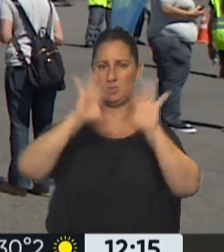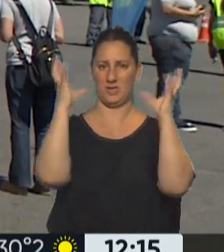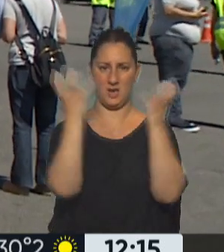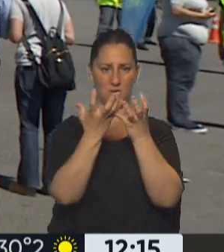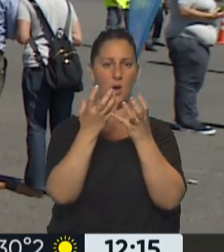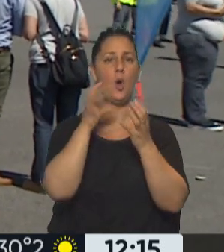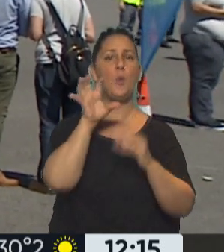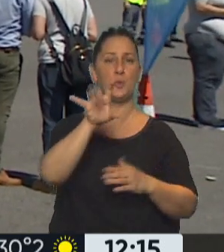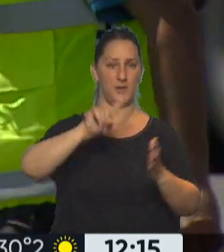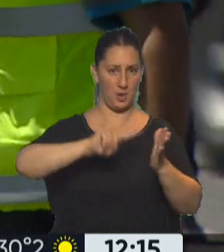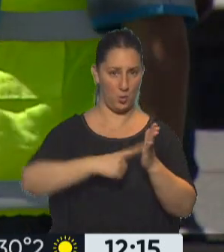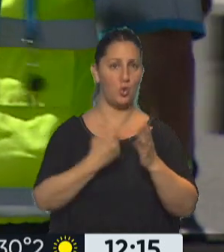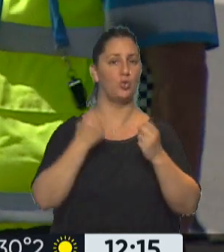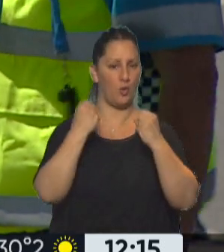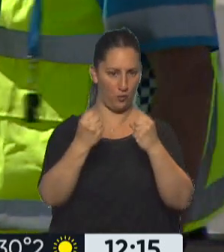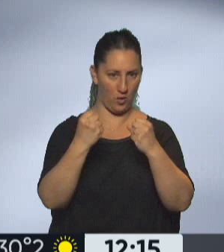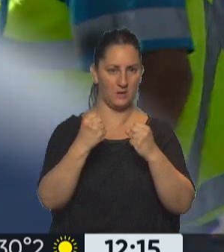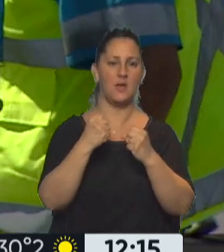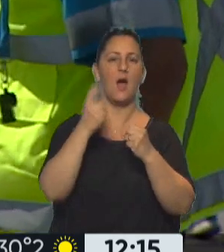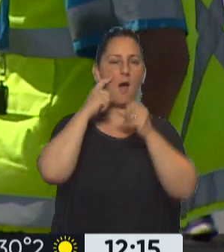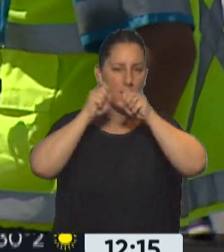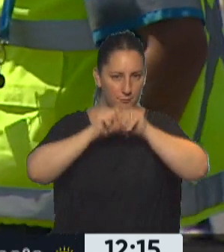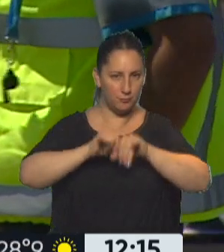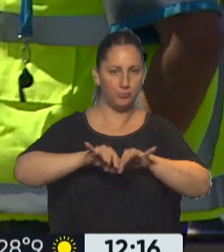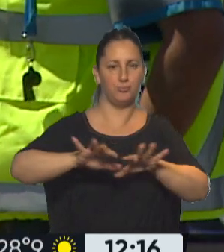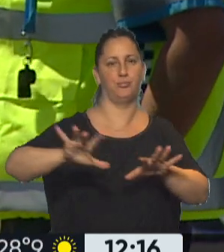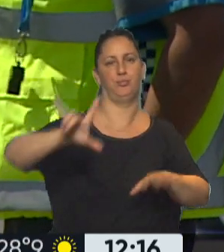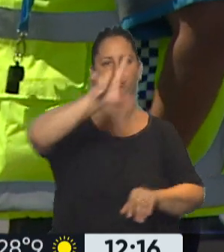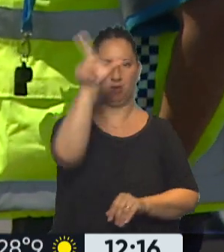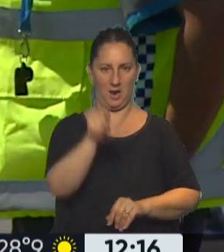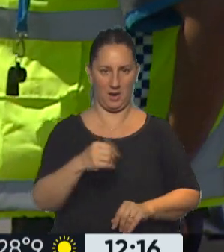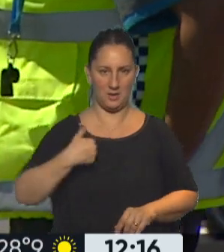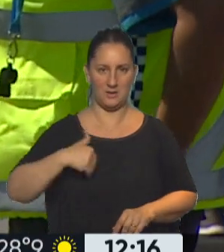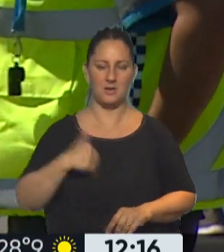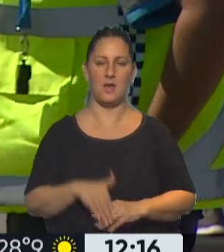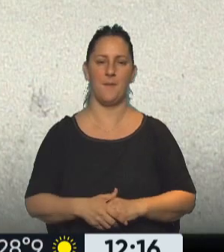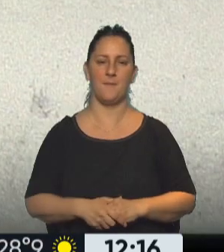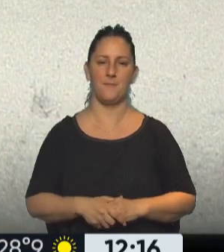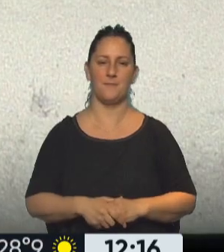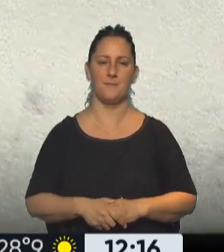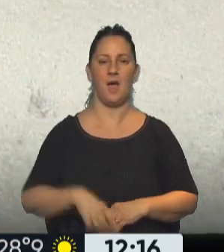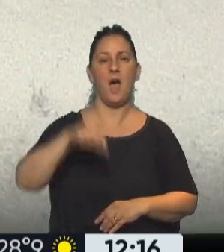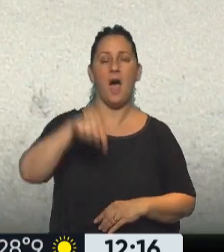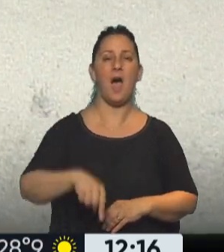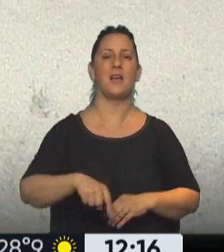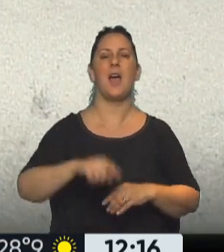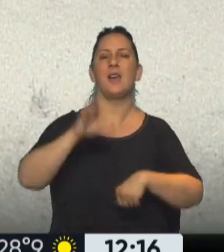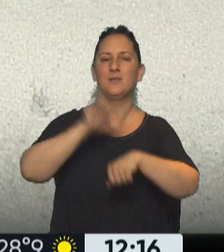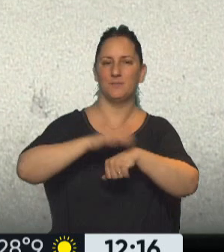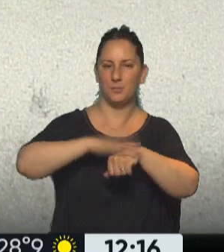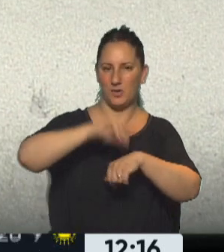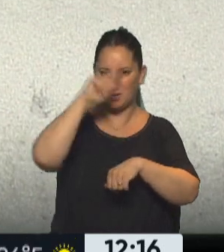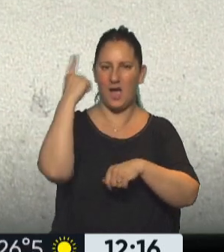fuerza en la provincia de Buenos Aires y tiene vocación de extenderse a toda la República Argentina. En este caso, las políticas públicas,